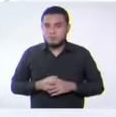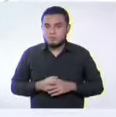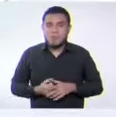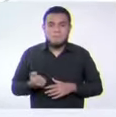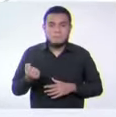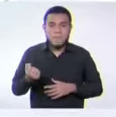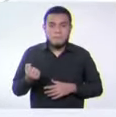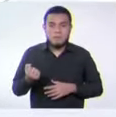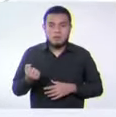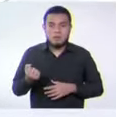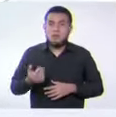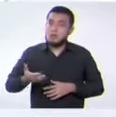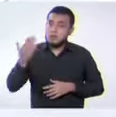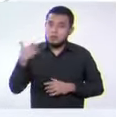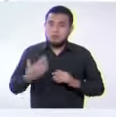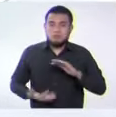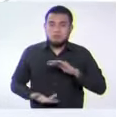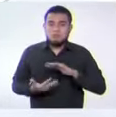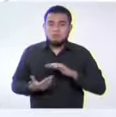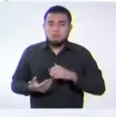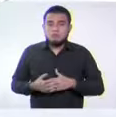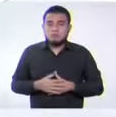papa previamente cocida,